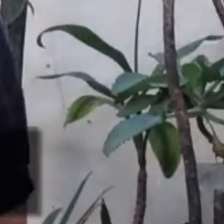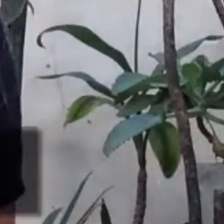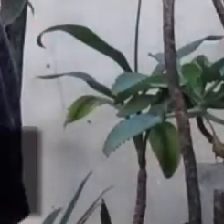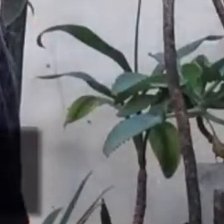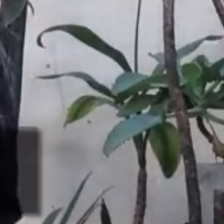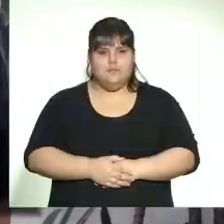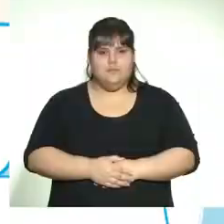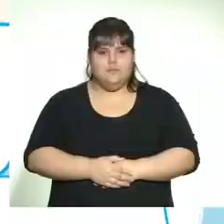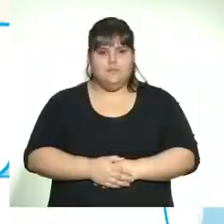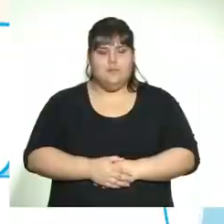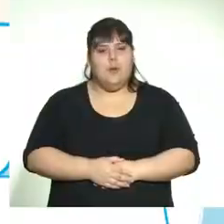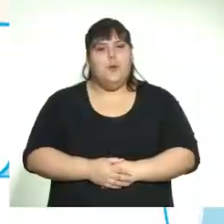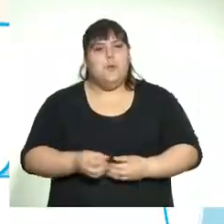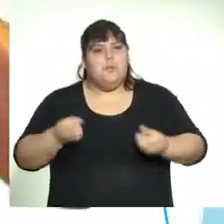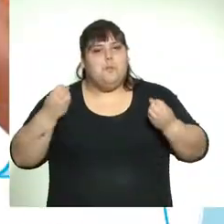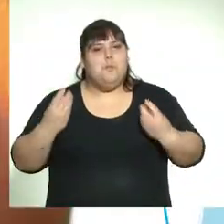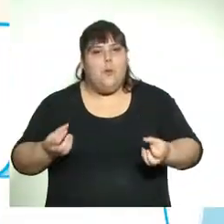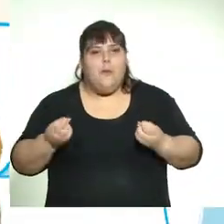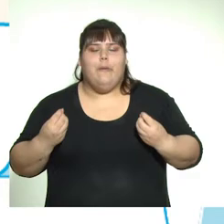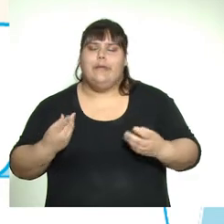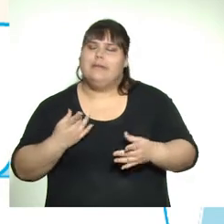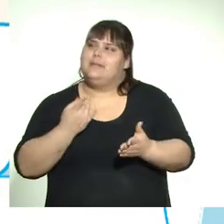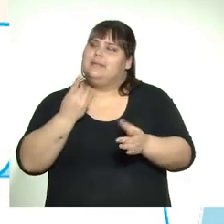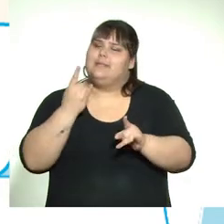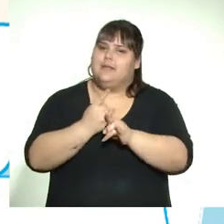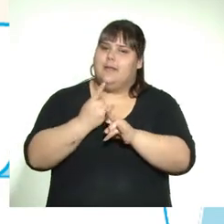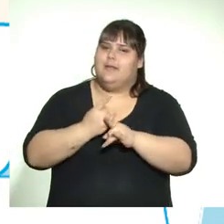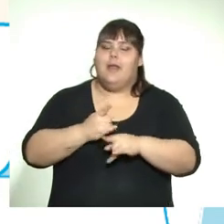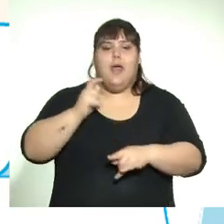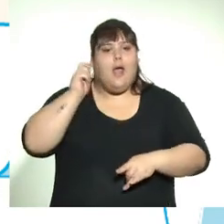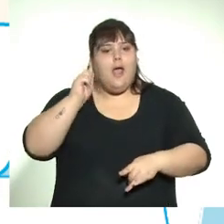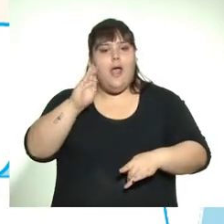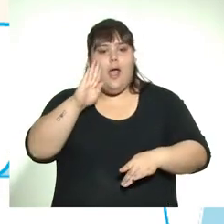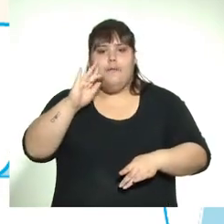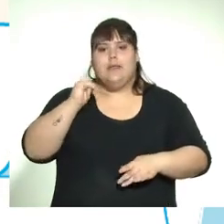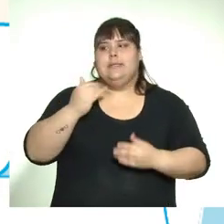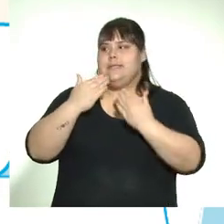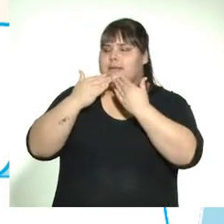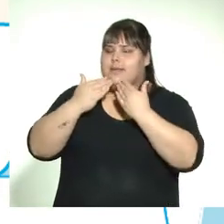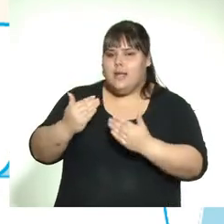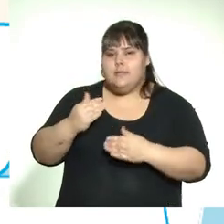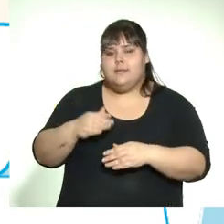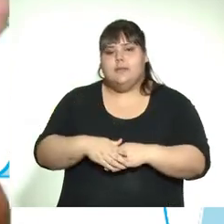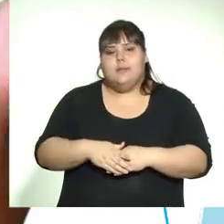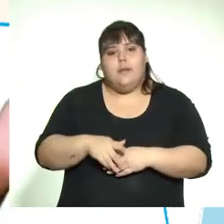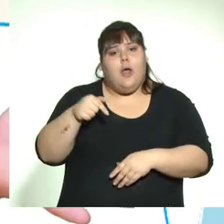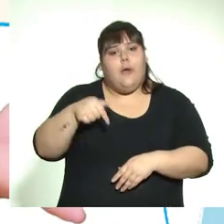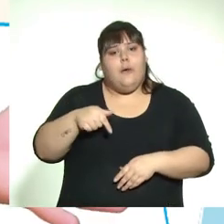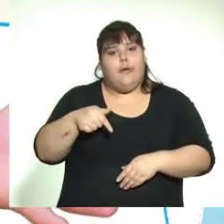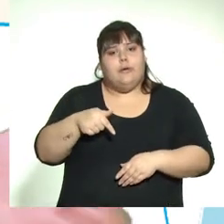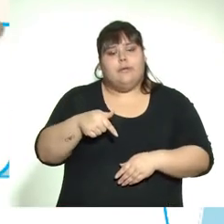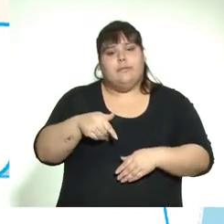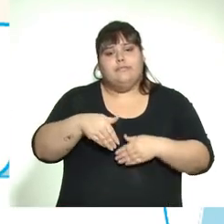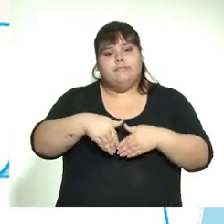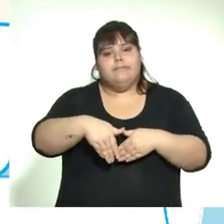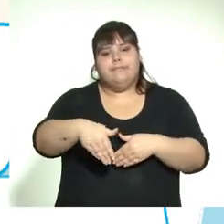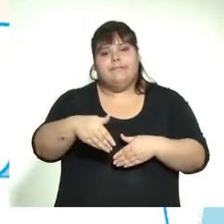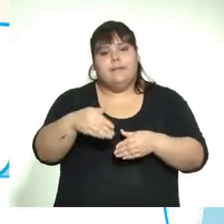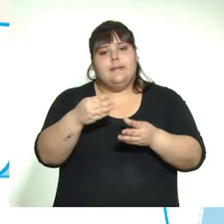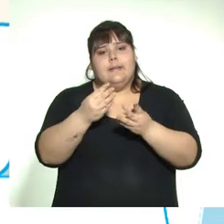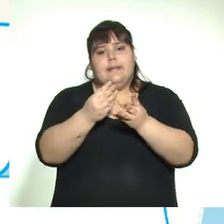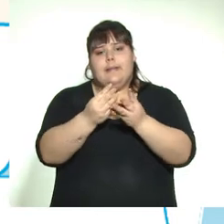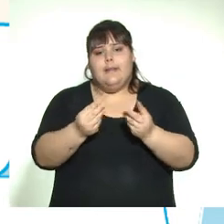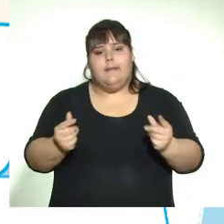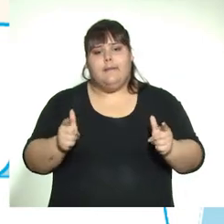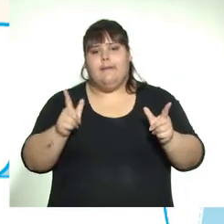que sea de corazón. Excelente como siempre, Gaby. Muchísimas gracias. Y con esto vamos llegando